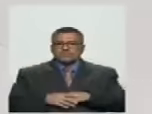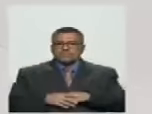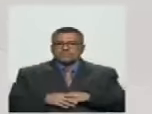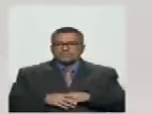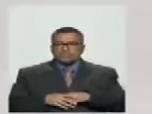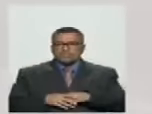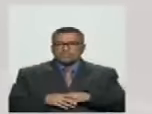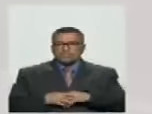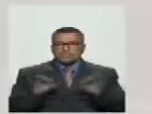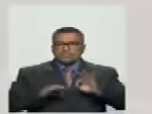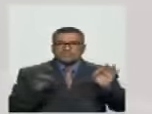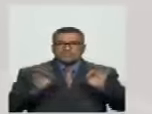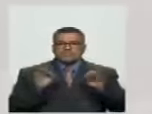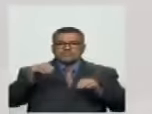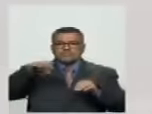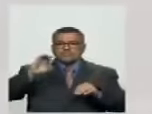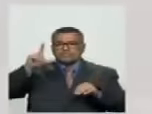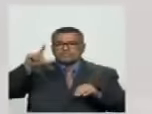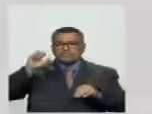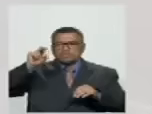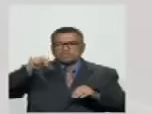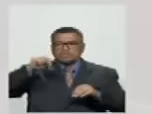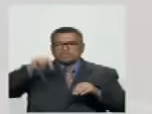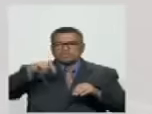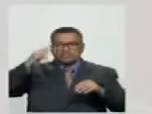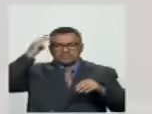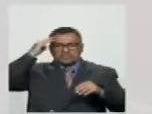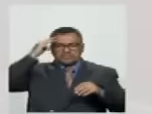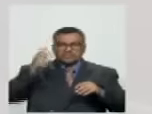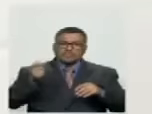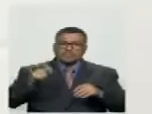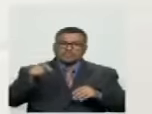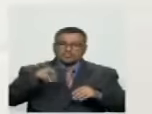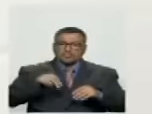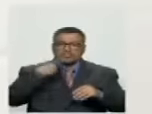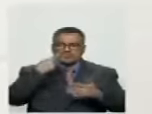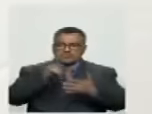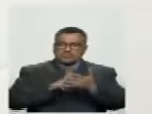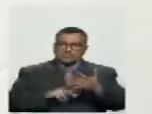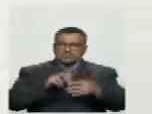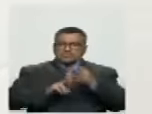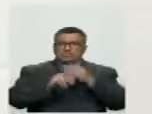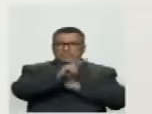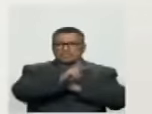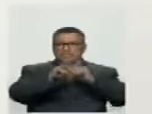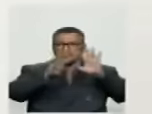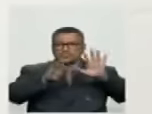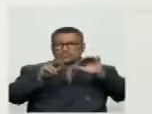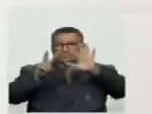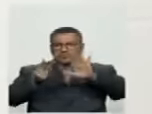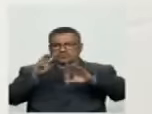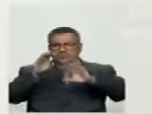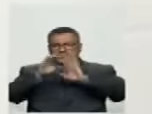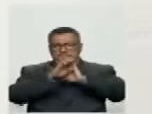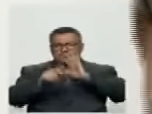todavía no ha logrado los MOS achicharrarnos los cerebros tanto. Y podemos leer el artículo 297 de la